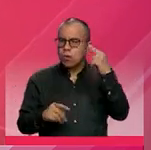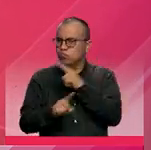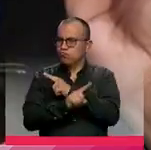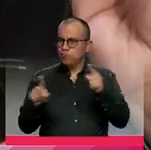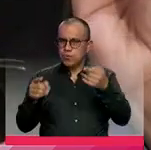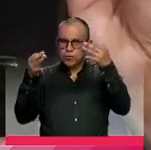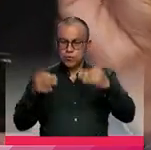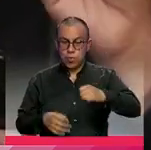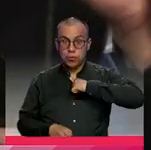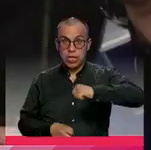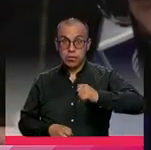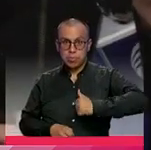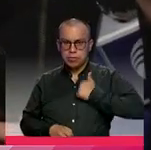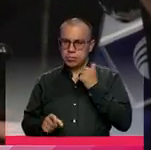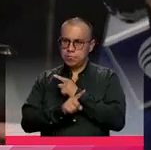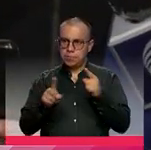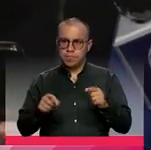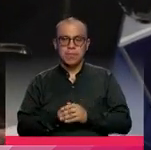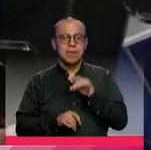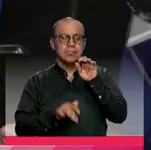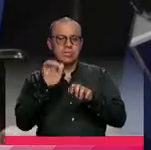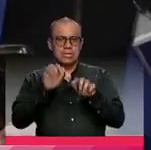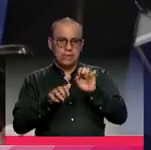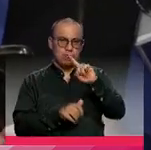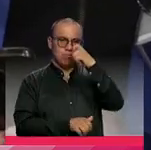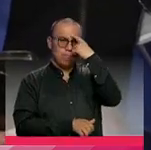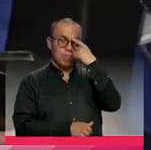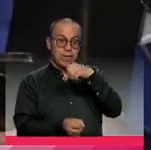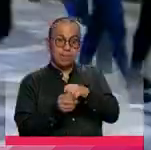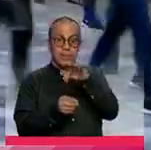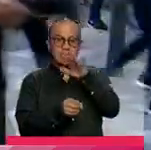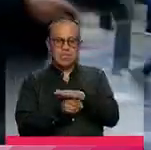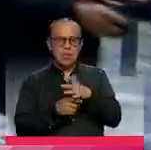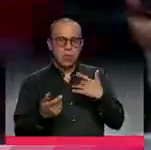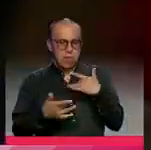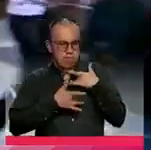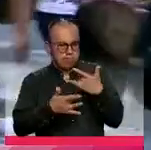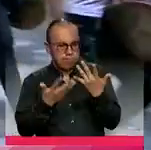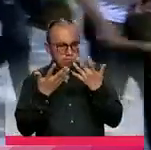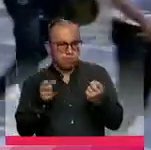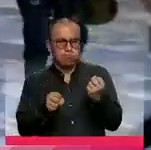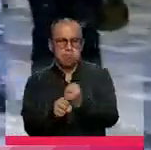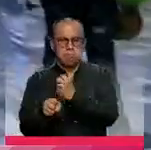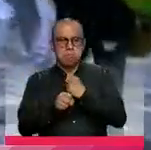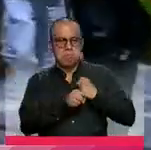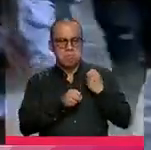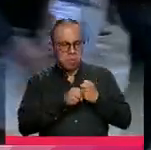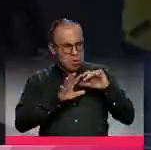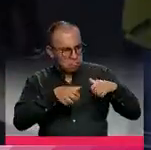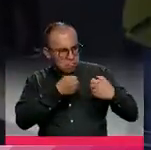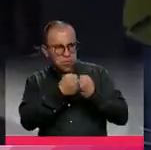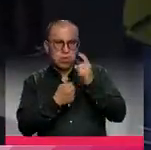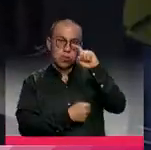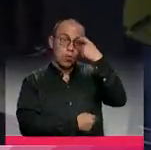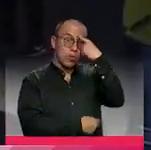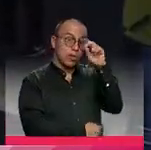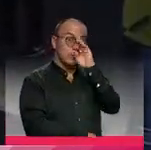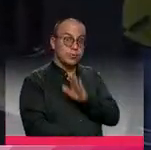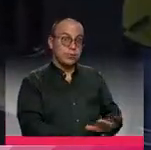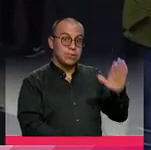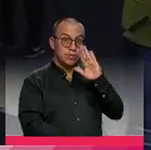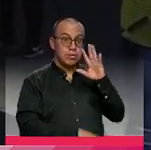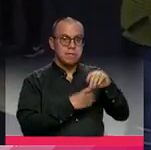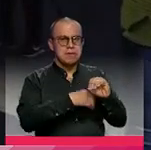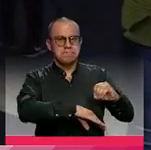derechos humanos. Por su parte, el secretario de Gobierno aseguró que el distrito tiene la voluntad de trabajar articuladamente con el Gobierno Nacional y